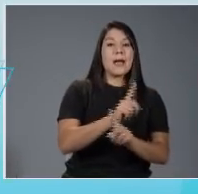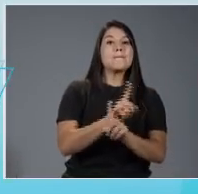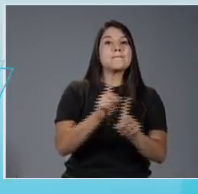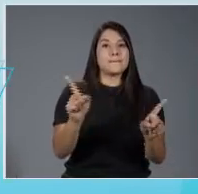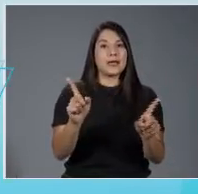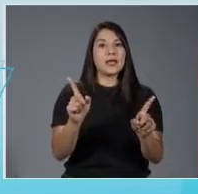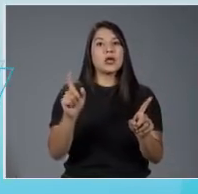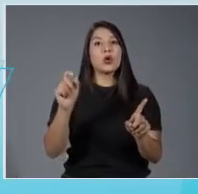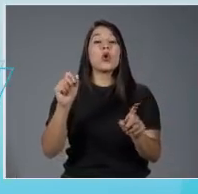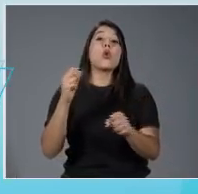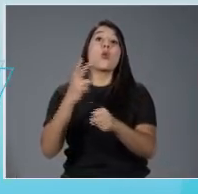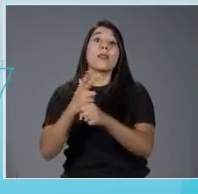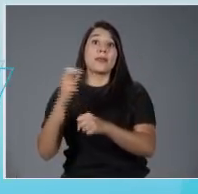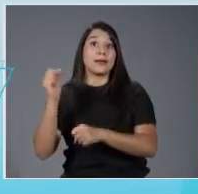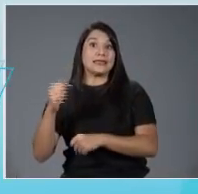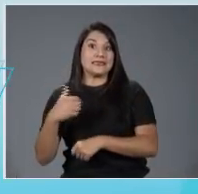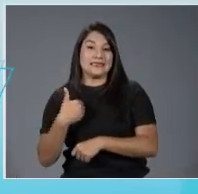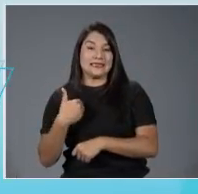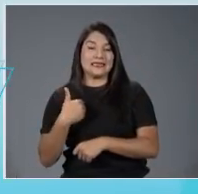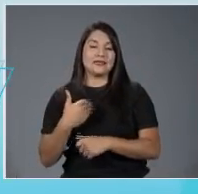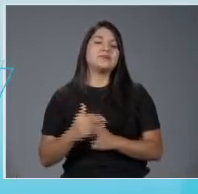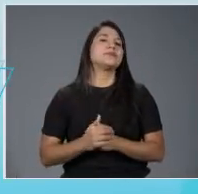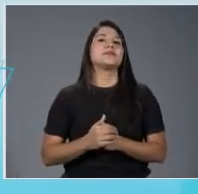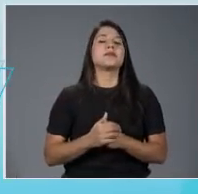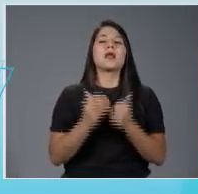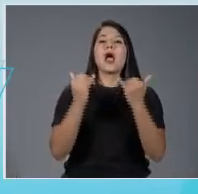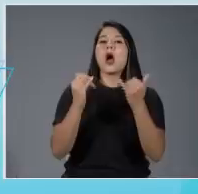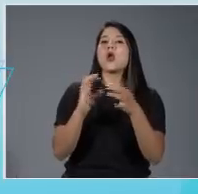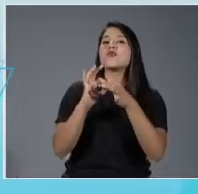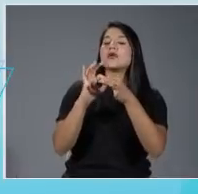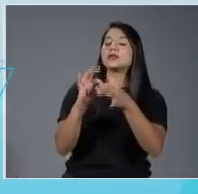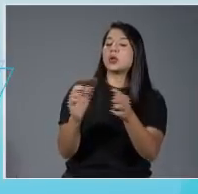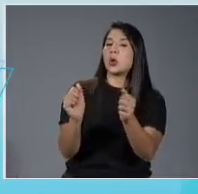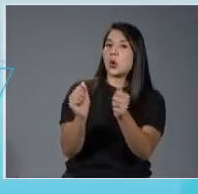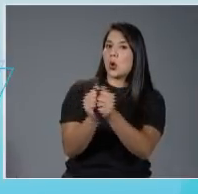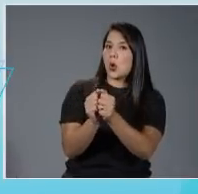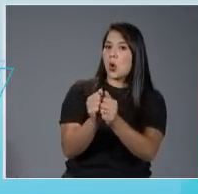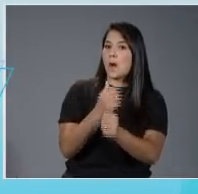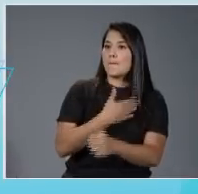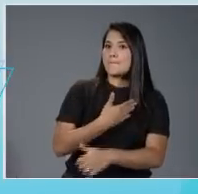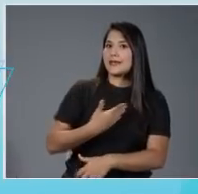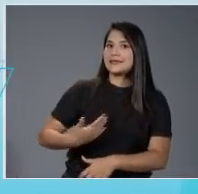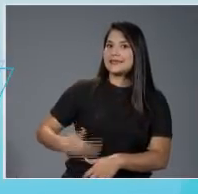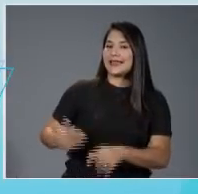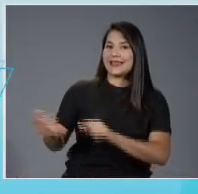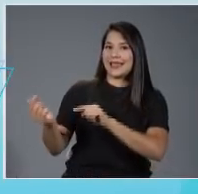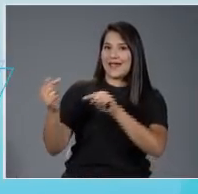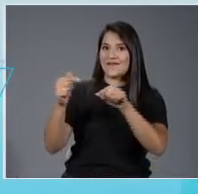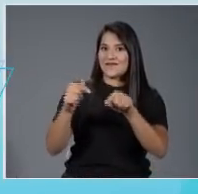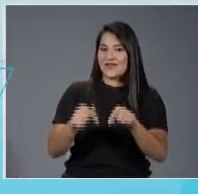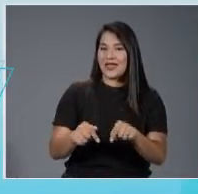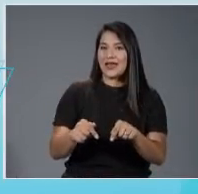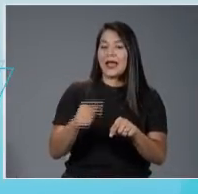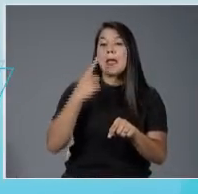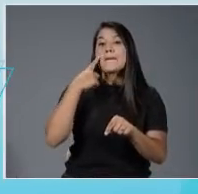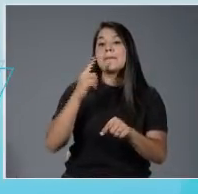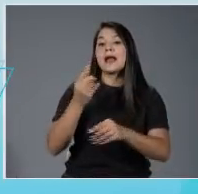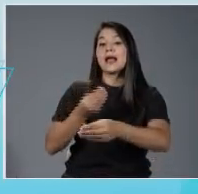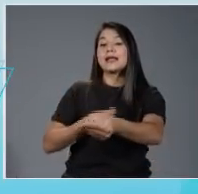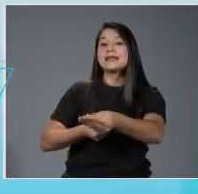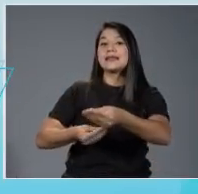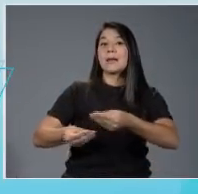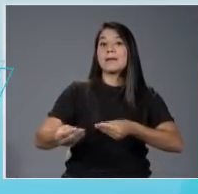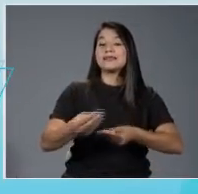en países como Guatemala. Don Francisco, con respecto a los presidentes que nos acompañan ya para el traspaso de